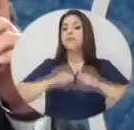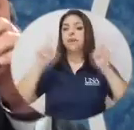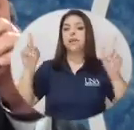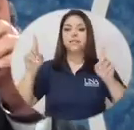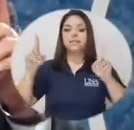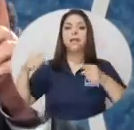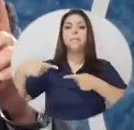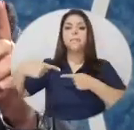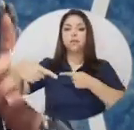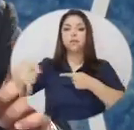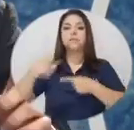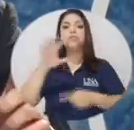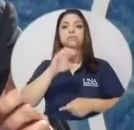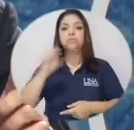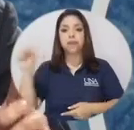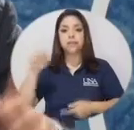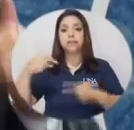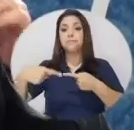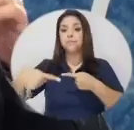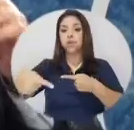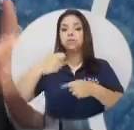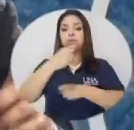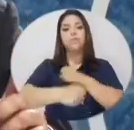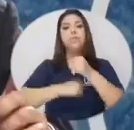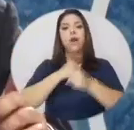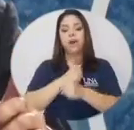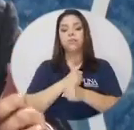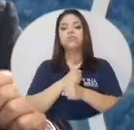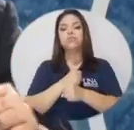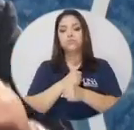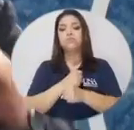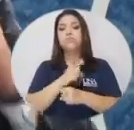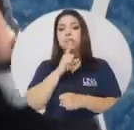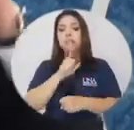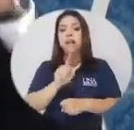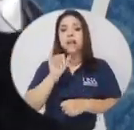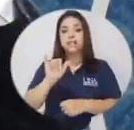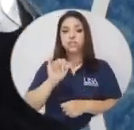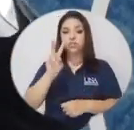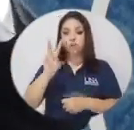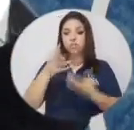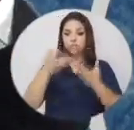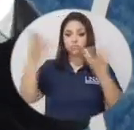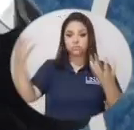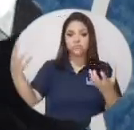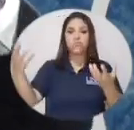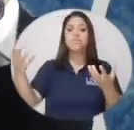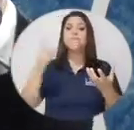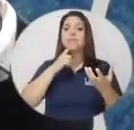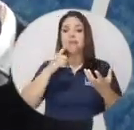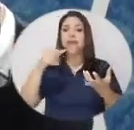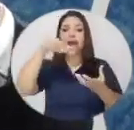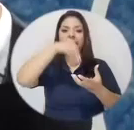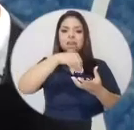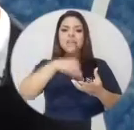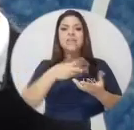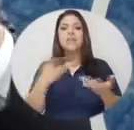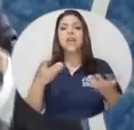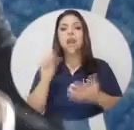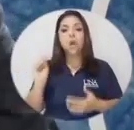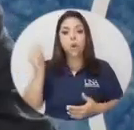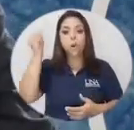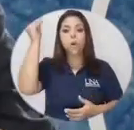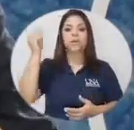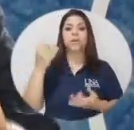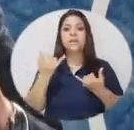distinta en los próximos meses y en los próximos años. Porque además de esas poblaciones que se juntaron, entre la